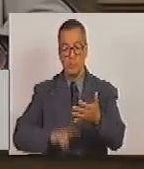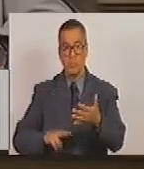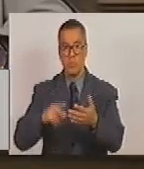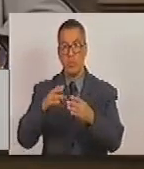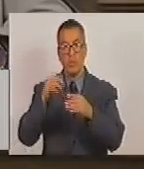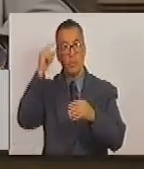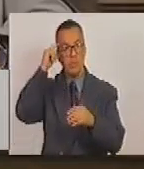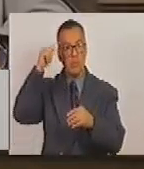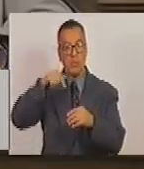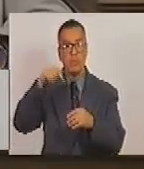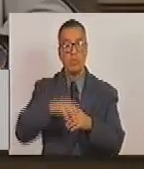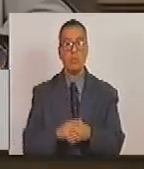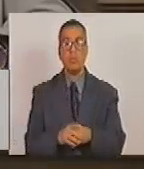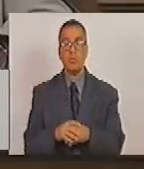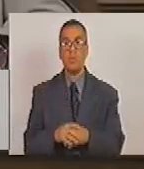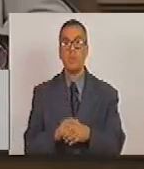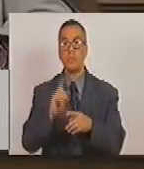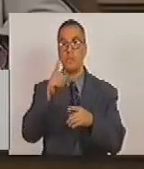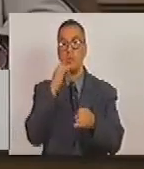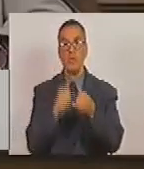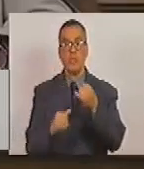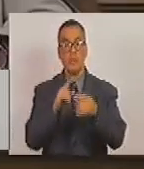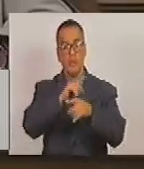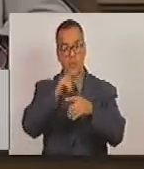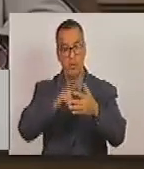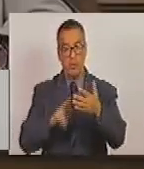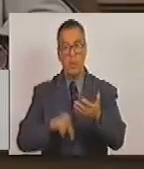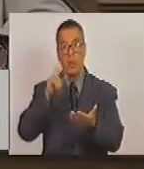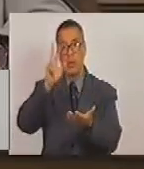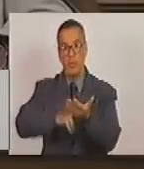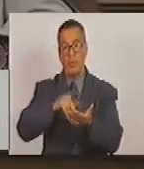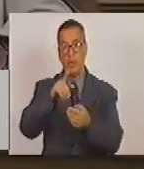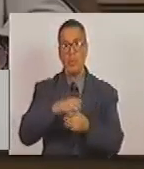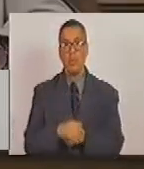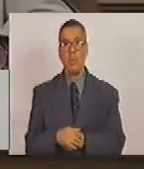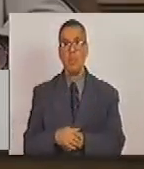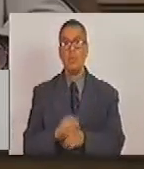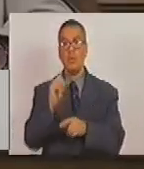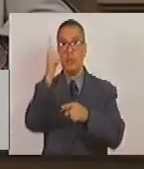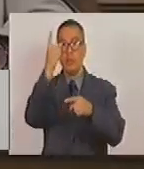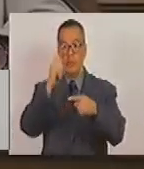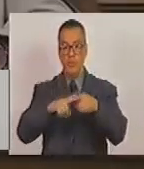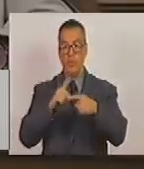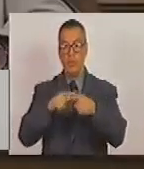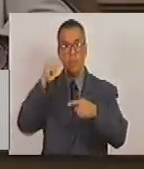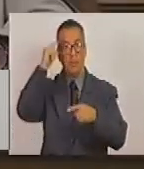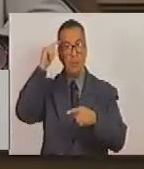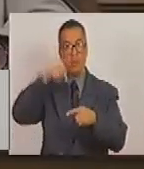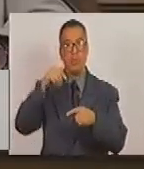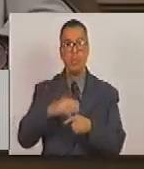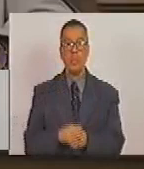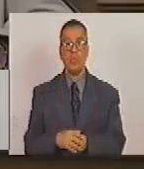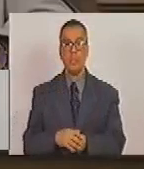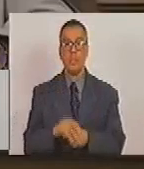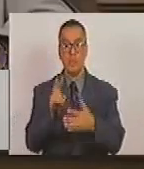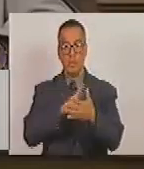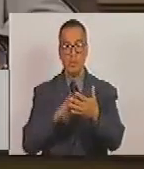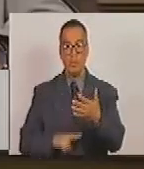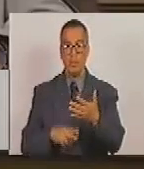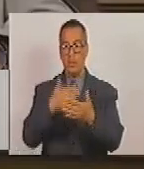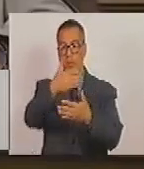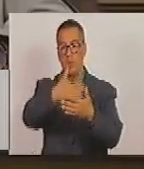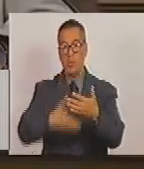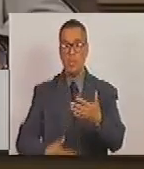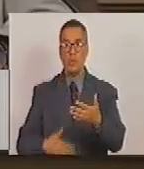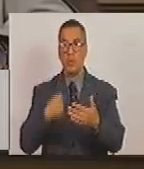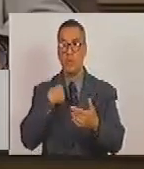orden del día, el cual, una vez leído, resultó aprobado. Primer punto del orden del día. Lectura del acta